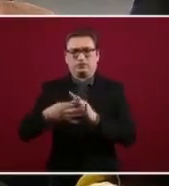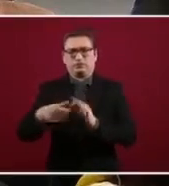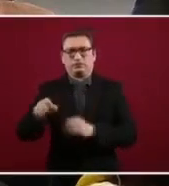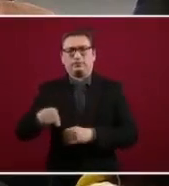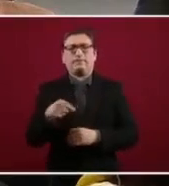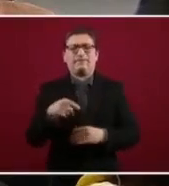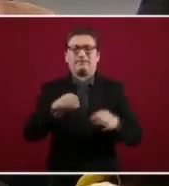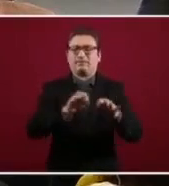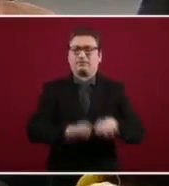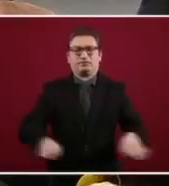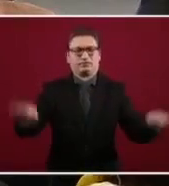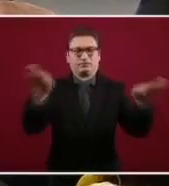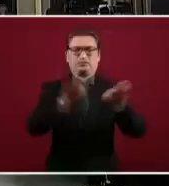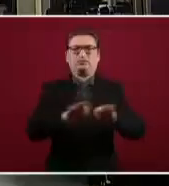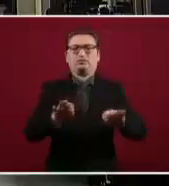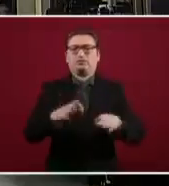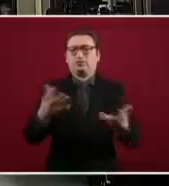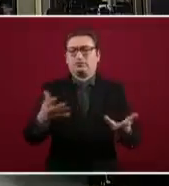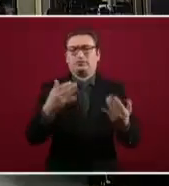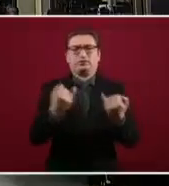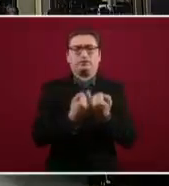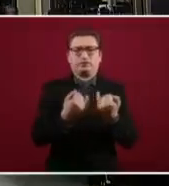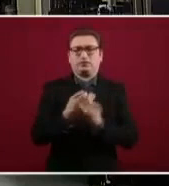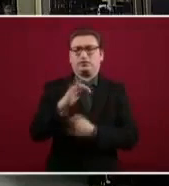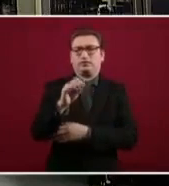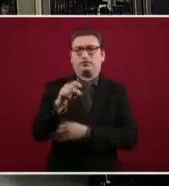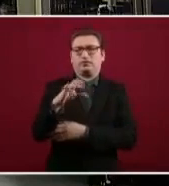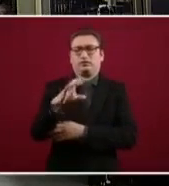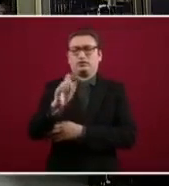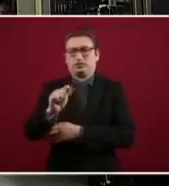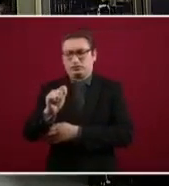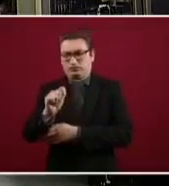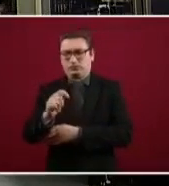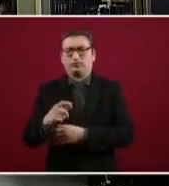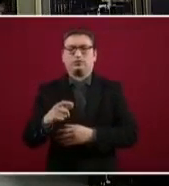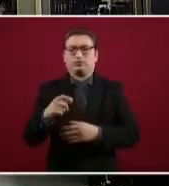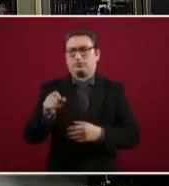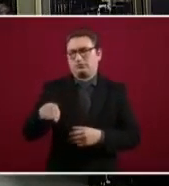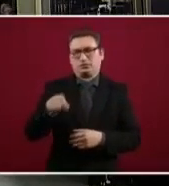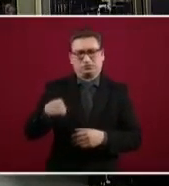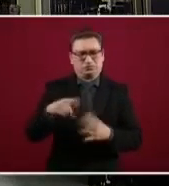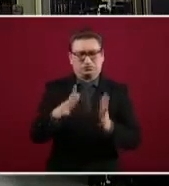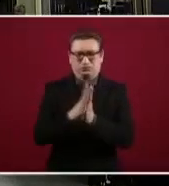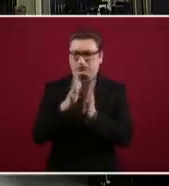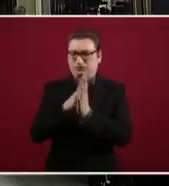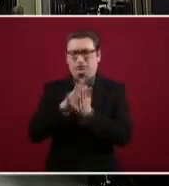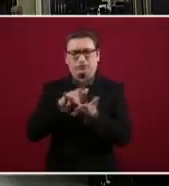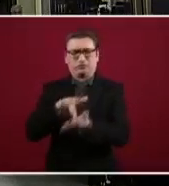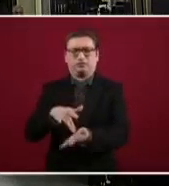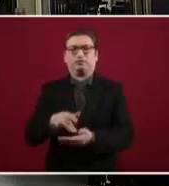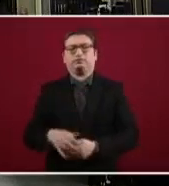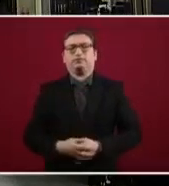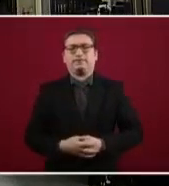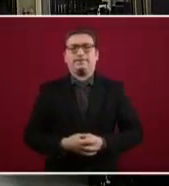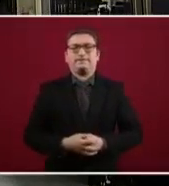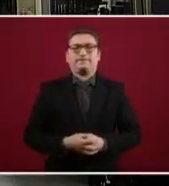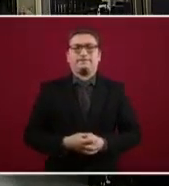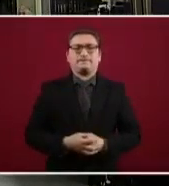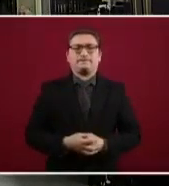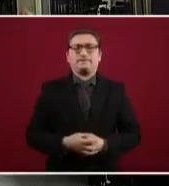es muy importante además de fonacot que participa también en el programa